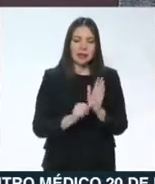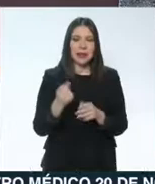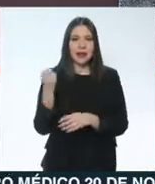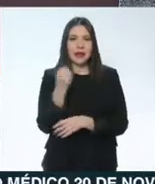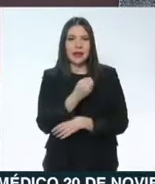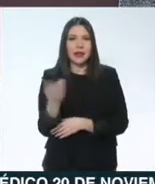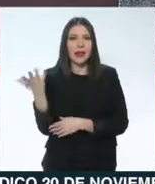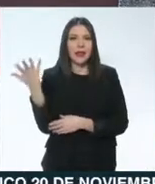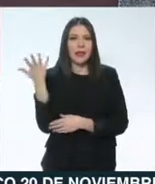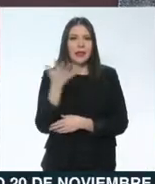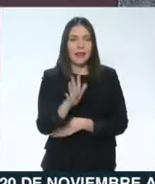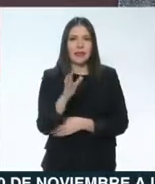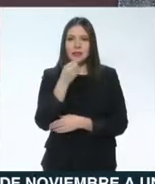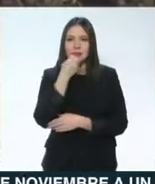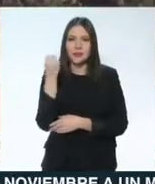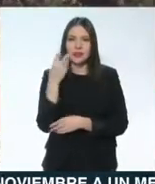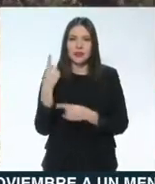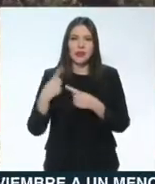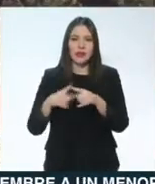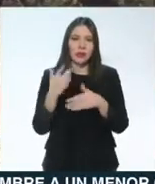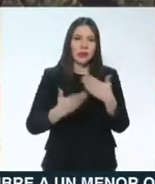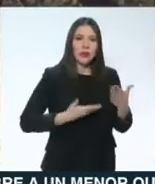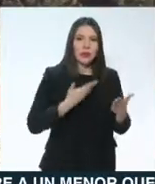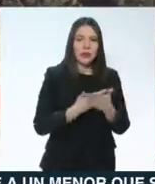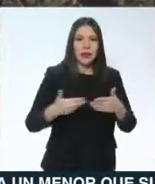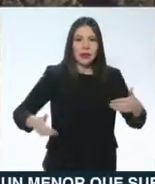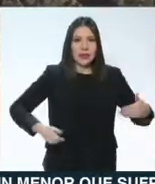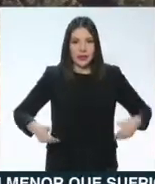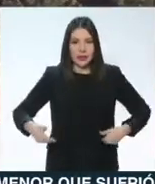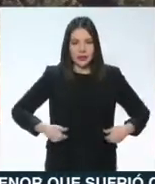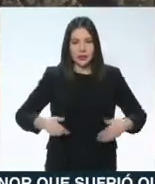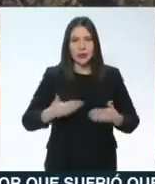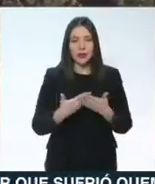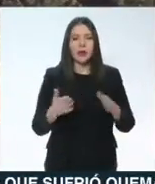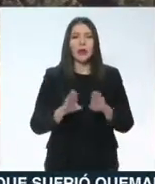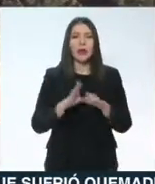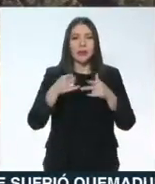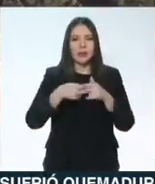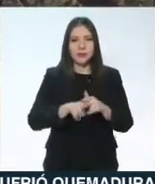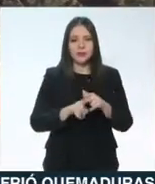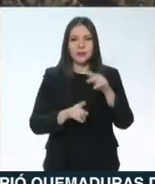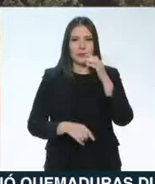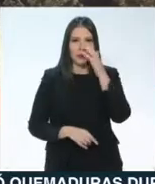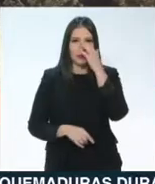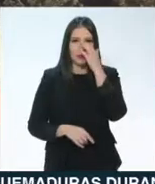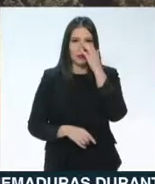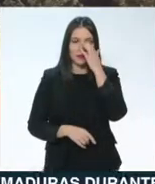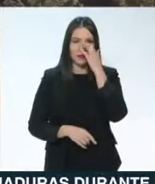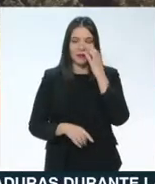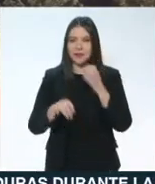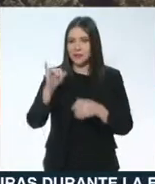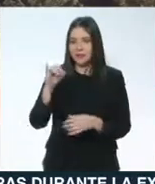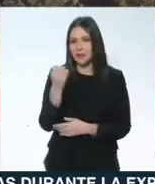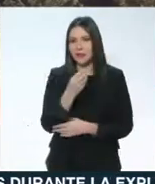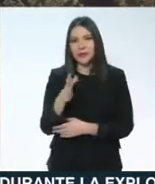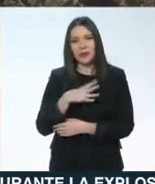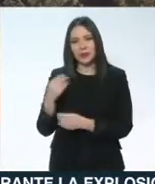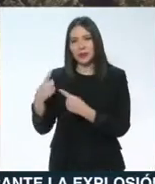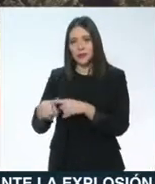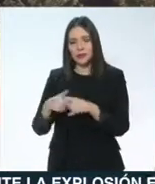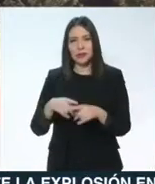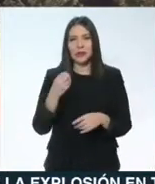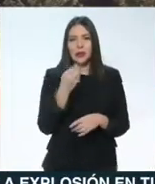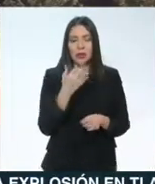escena. Platícanos. Así es, hay de todo. Primero arrancamos la programación con 10 montajes que fueron seleccionados a través de